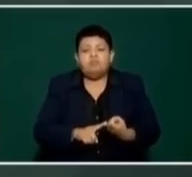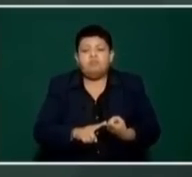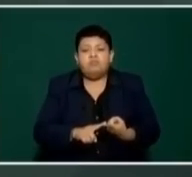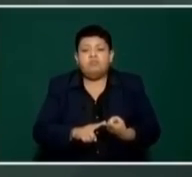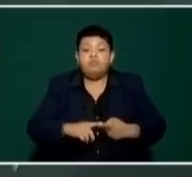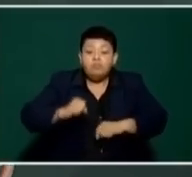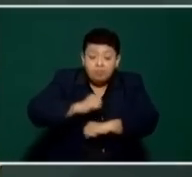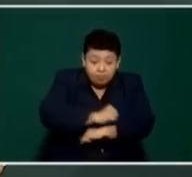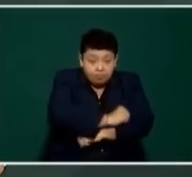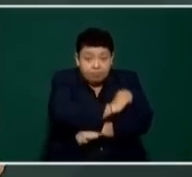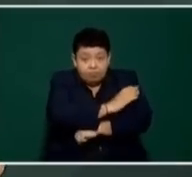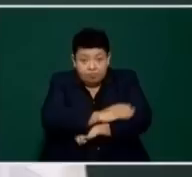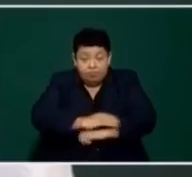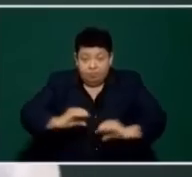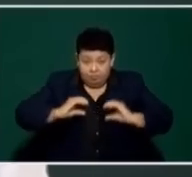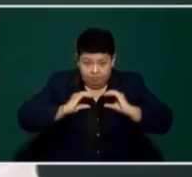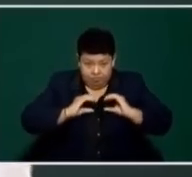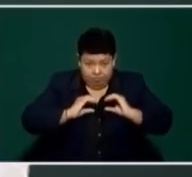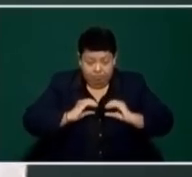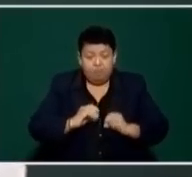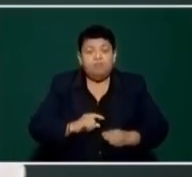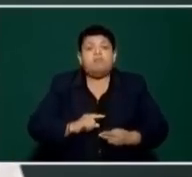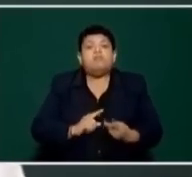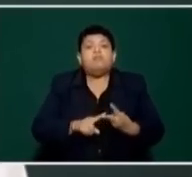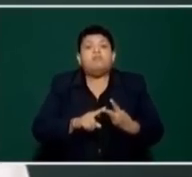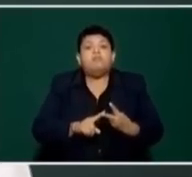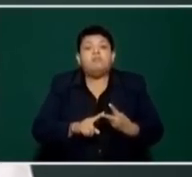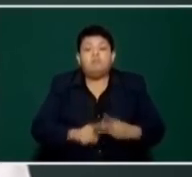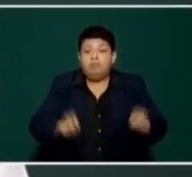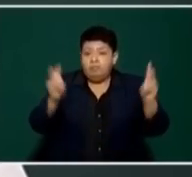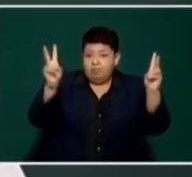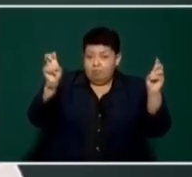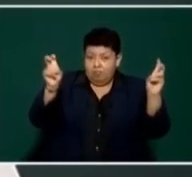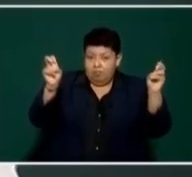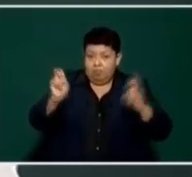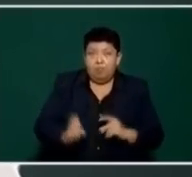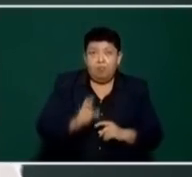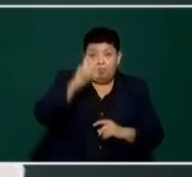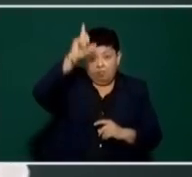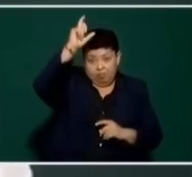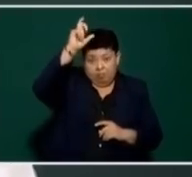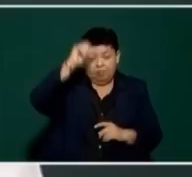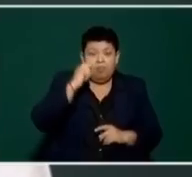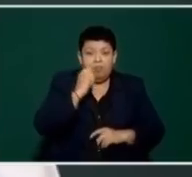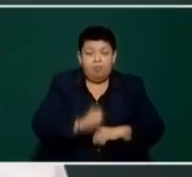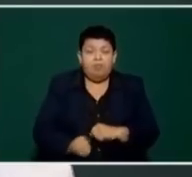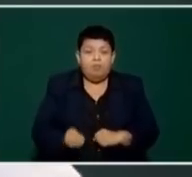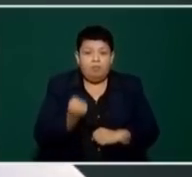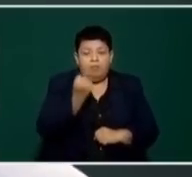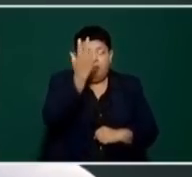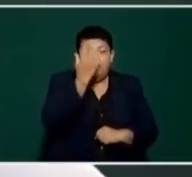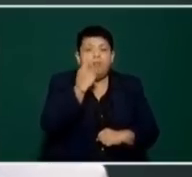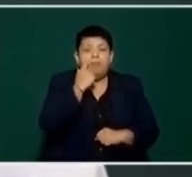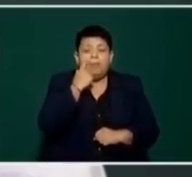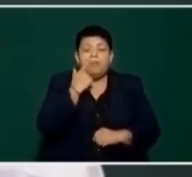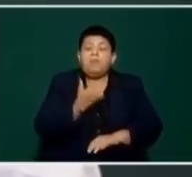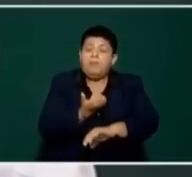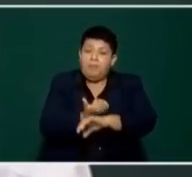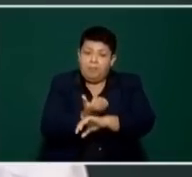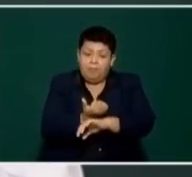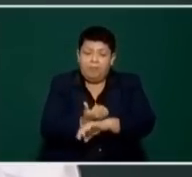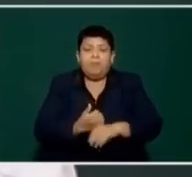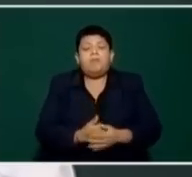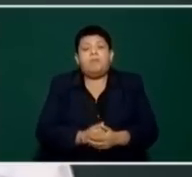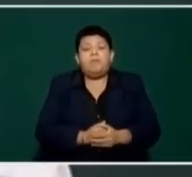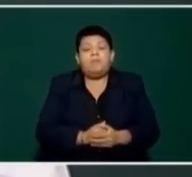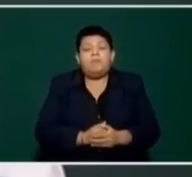recuperación de playas, como lo es el tema de la energía para el Estado,